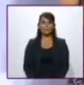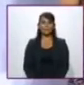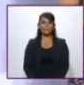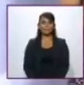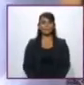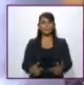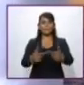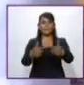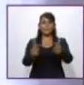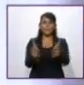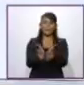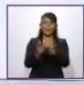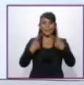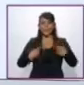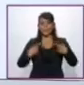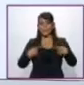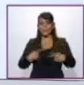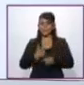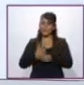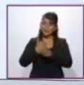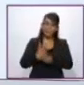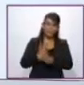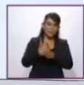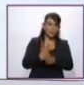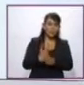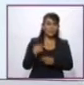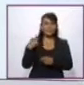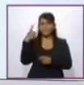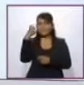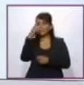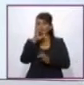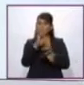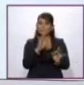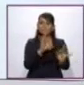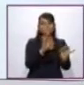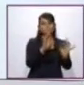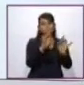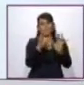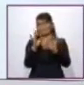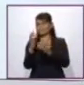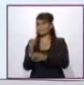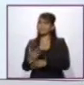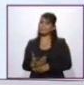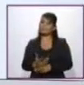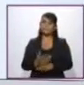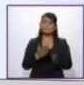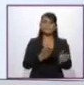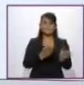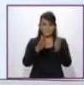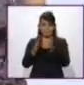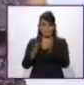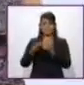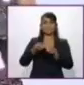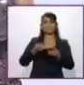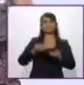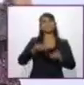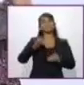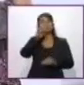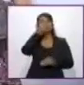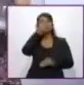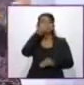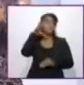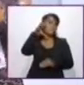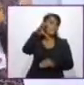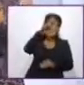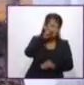Grupos en condición de vulnerabilidad. Muchas gracias, candidata. Ahora la candidata Betty León de Movimiento Ciudadano elige